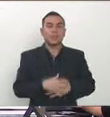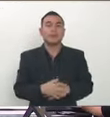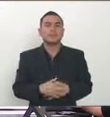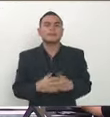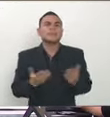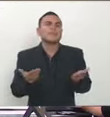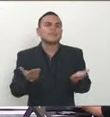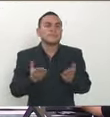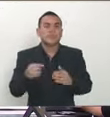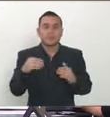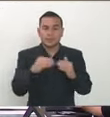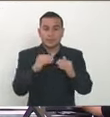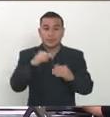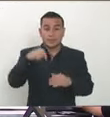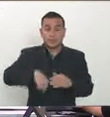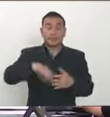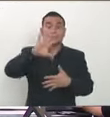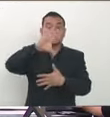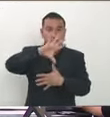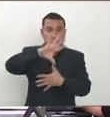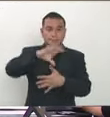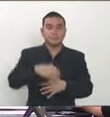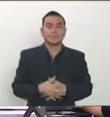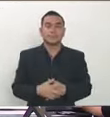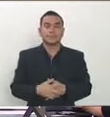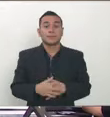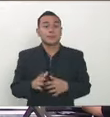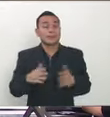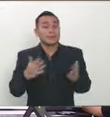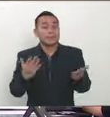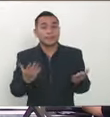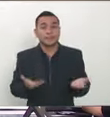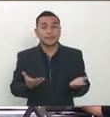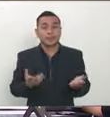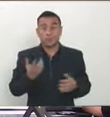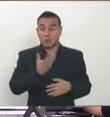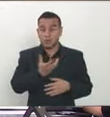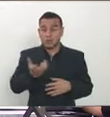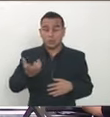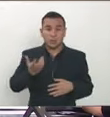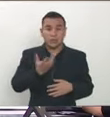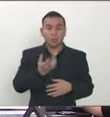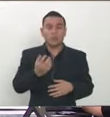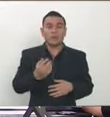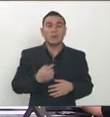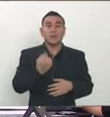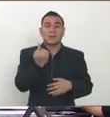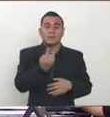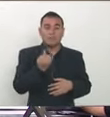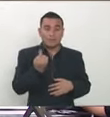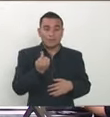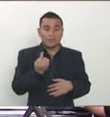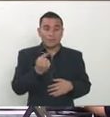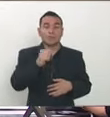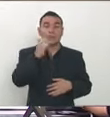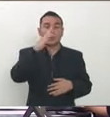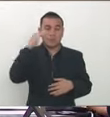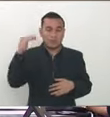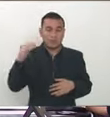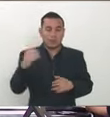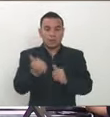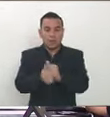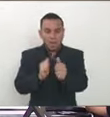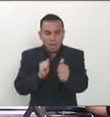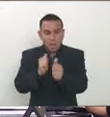Y como va a pasar aquí en América también. Y entonces, las medidas que están tomando algunos países, en algunos casos tardías, en